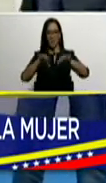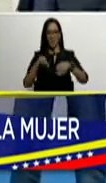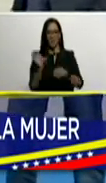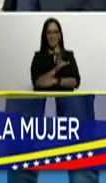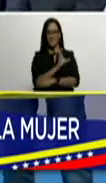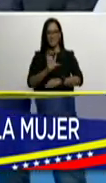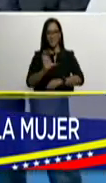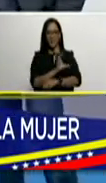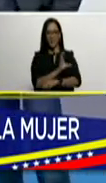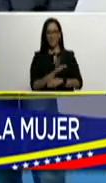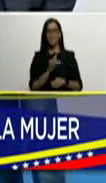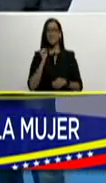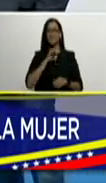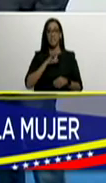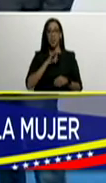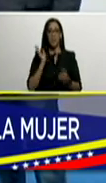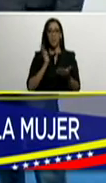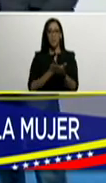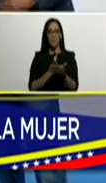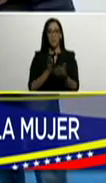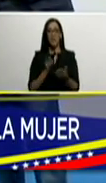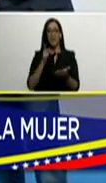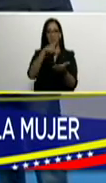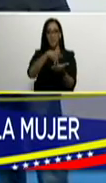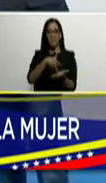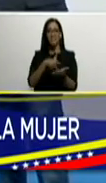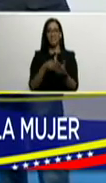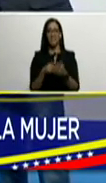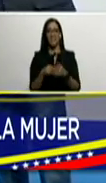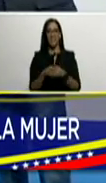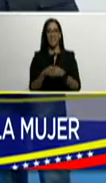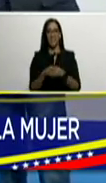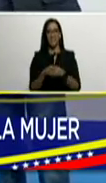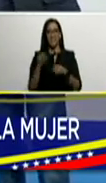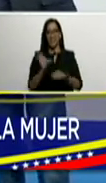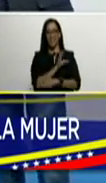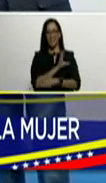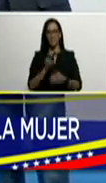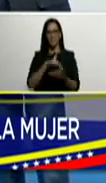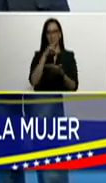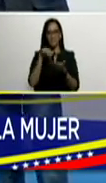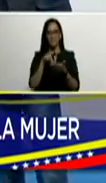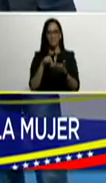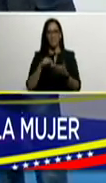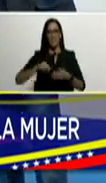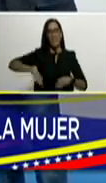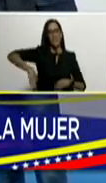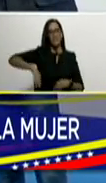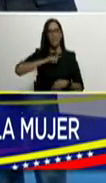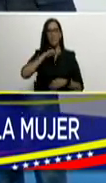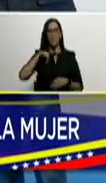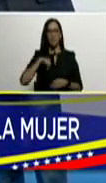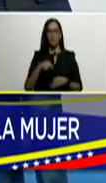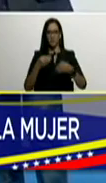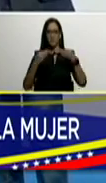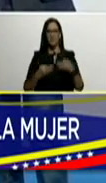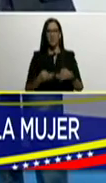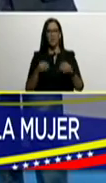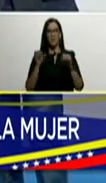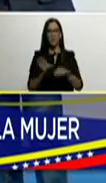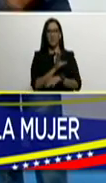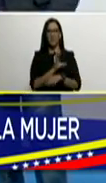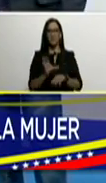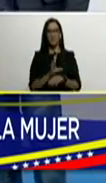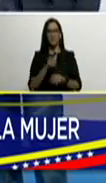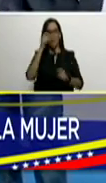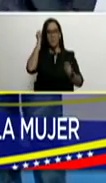señor, aquí venimos, presidente, con este canto nacionalista. El Esequibo es nuestro, definitivamente, y con este canto